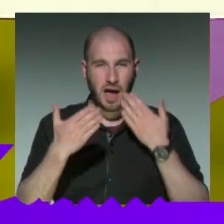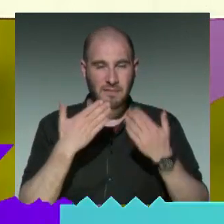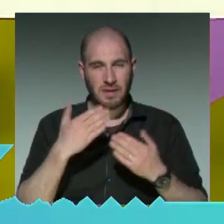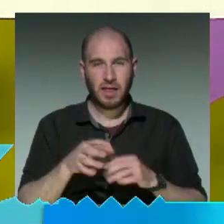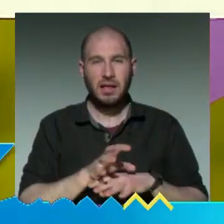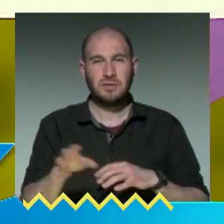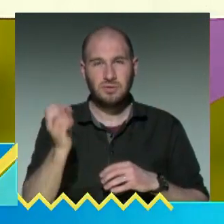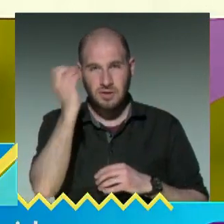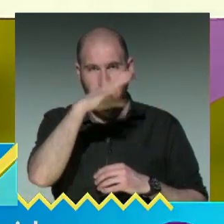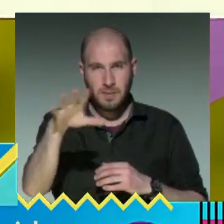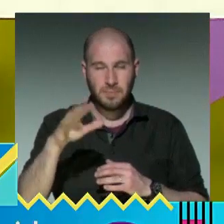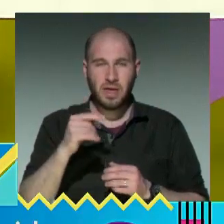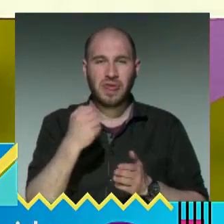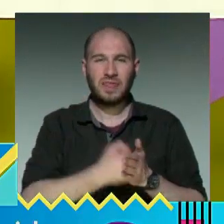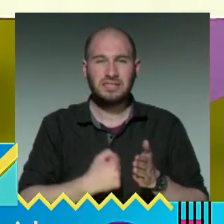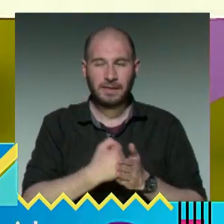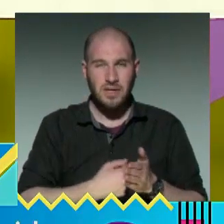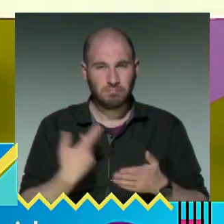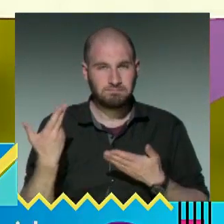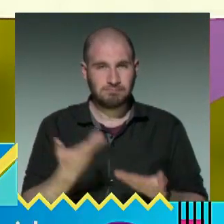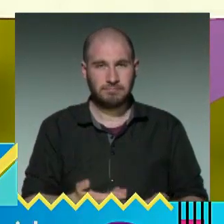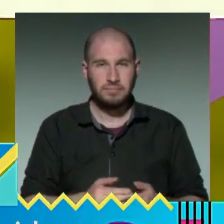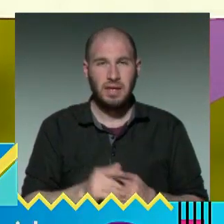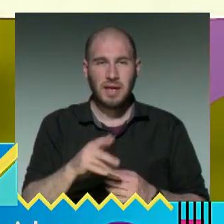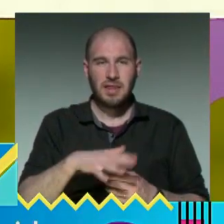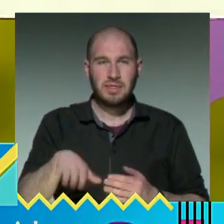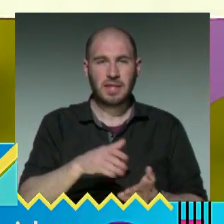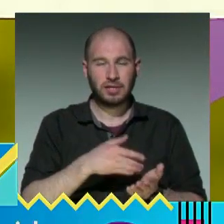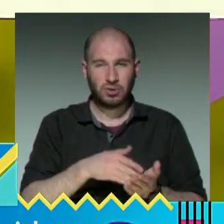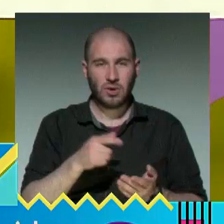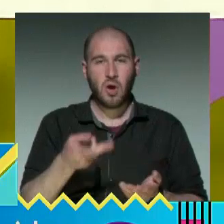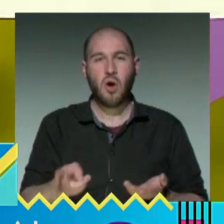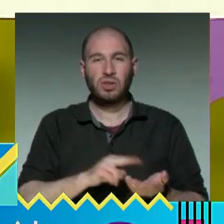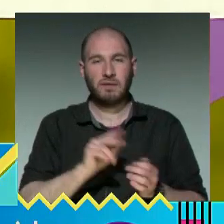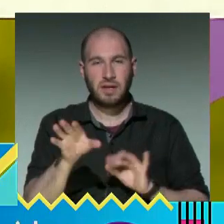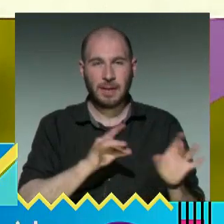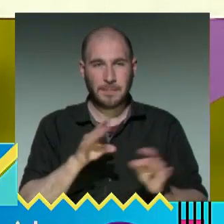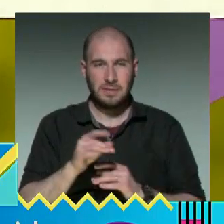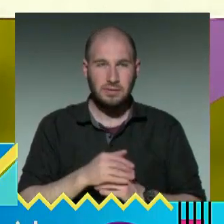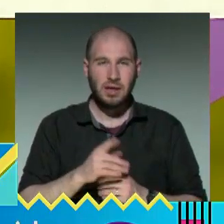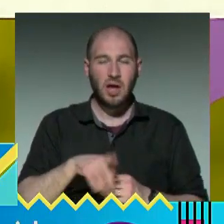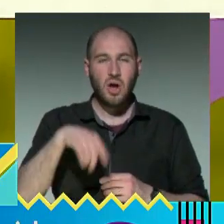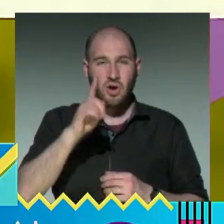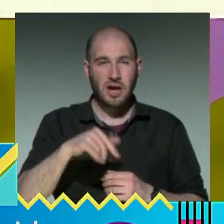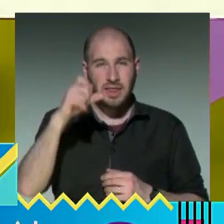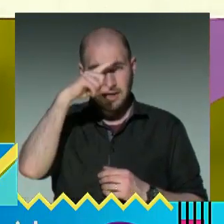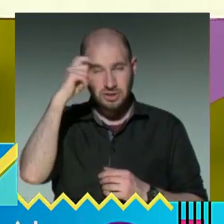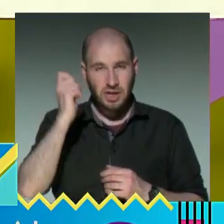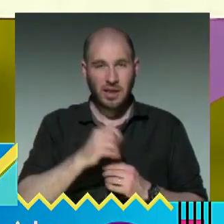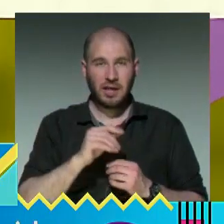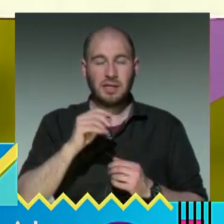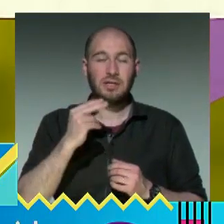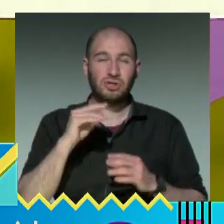de extensión rural, de estos desafíos que se presentan en el territorio, y los voy a volver a invitar a estas jornadas nacionales, ¿sí?